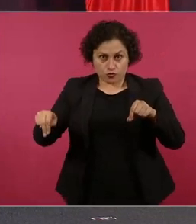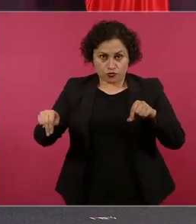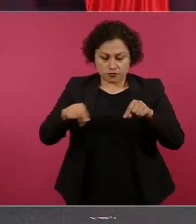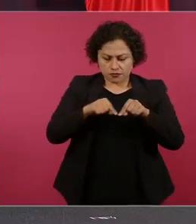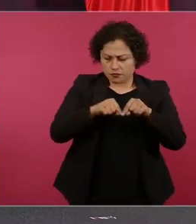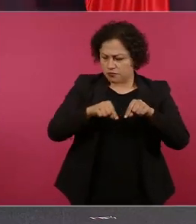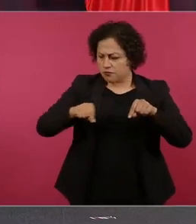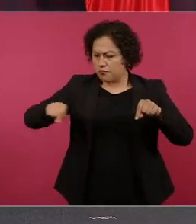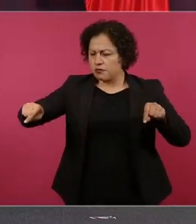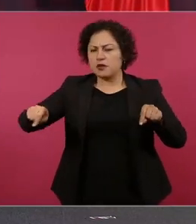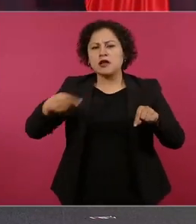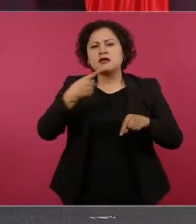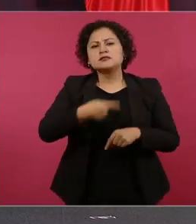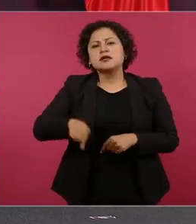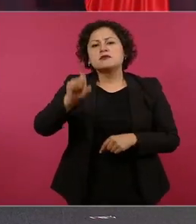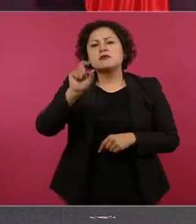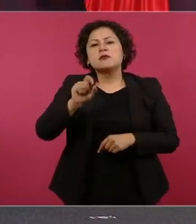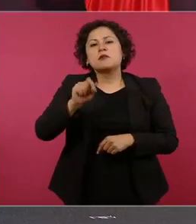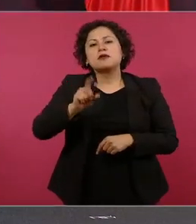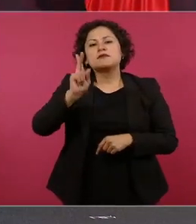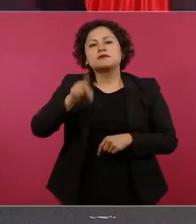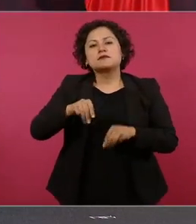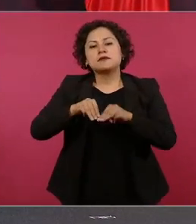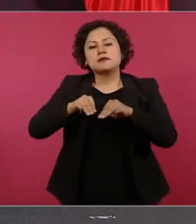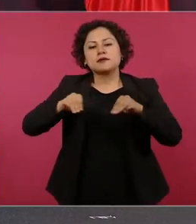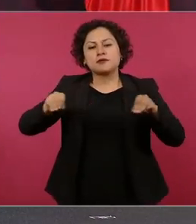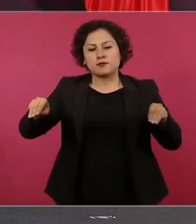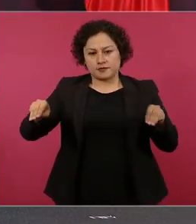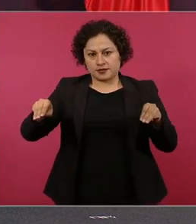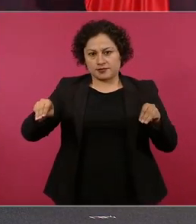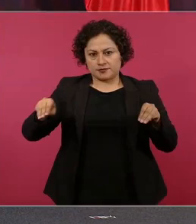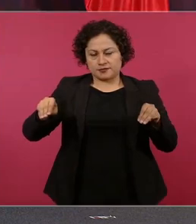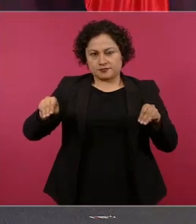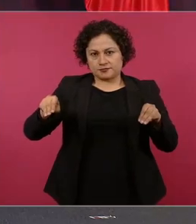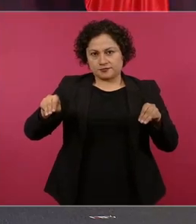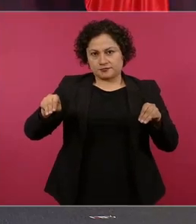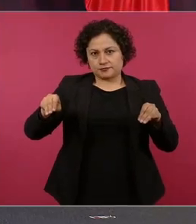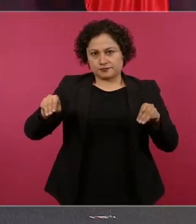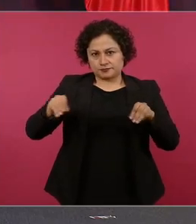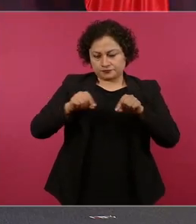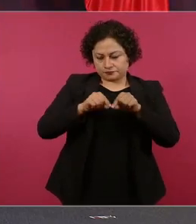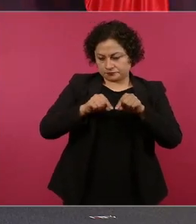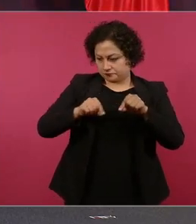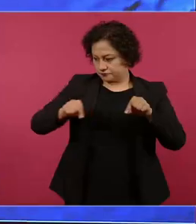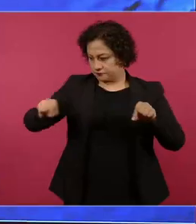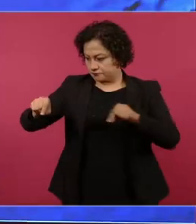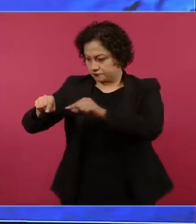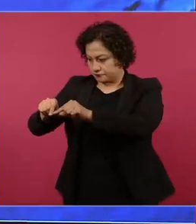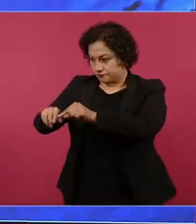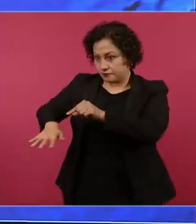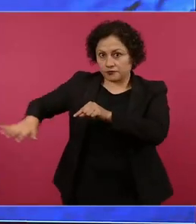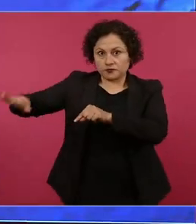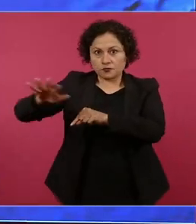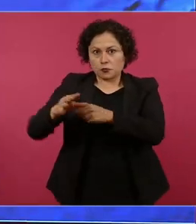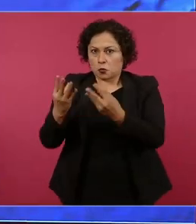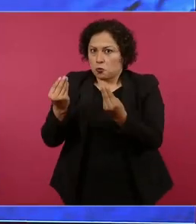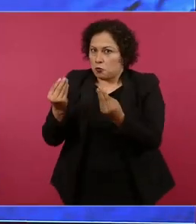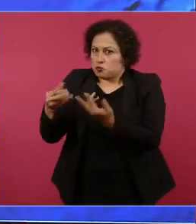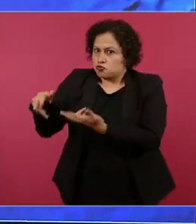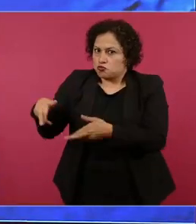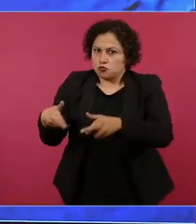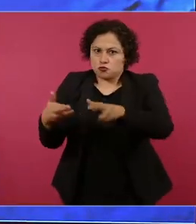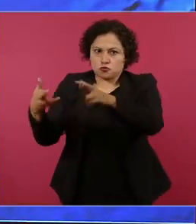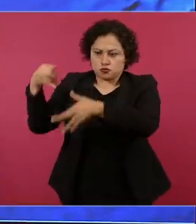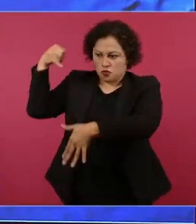120 km aquí donde hay más ríos subterráneos y